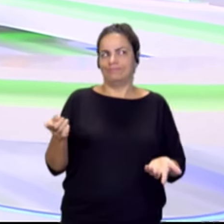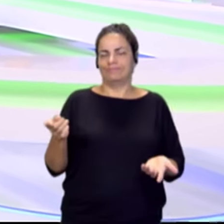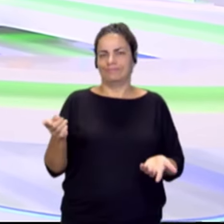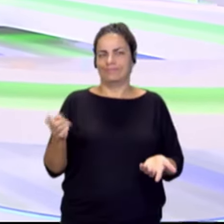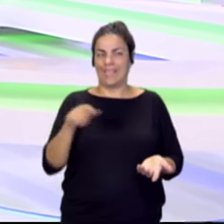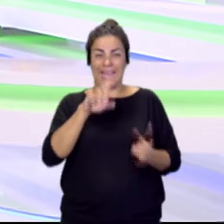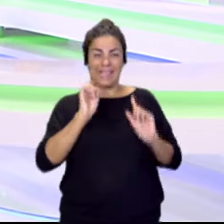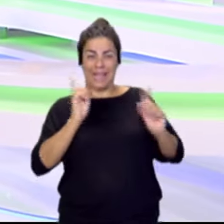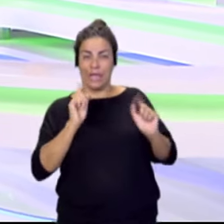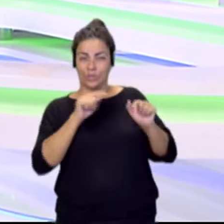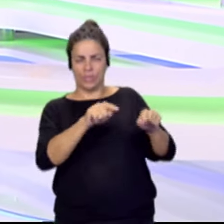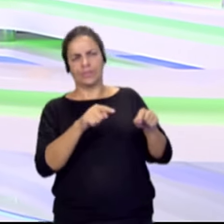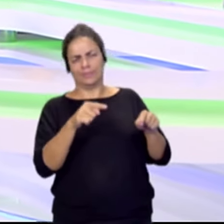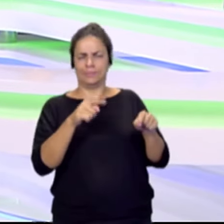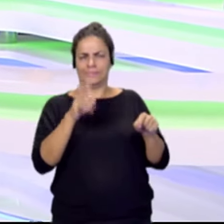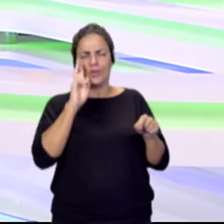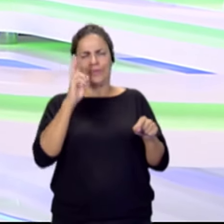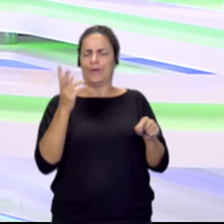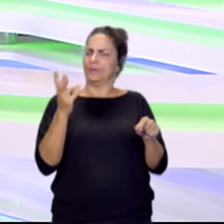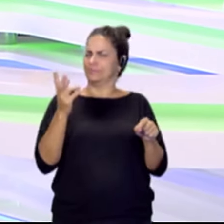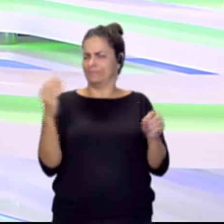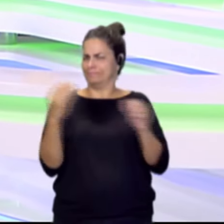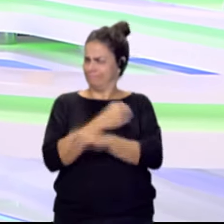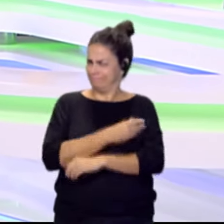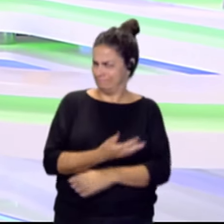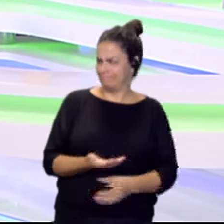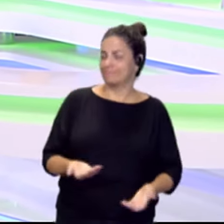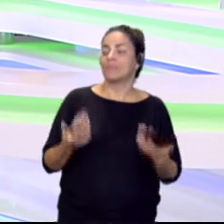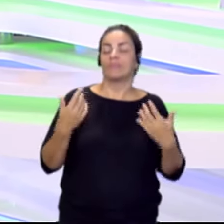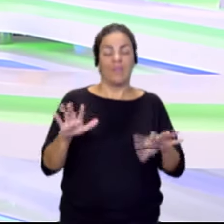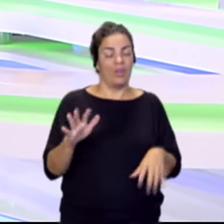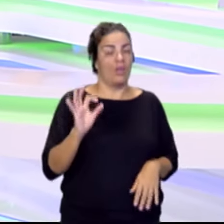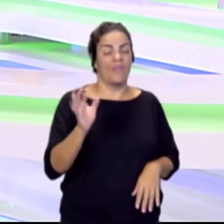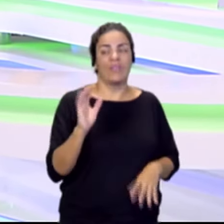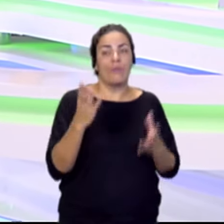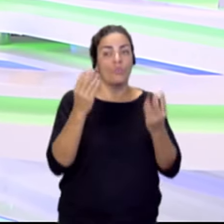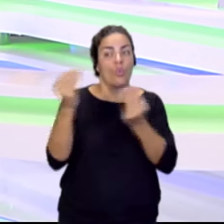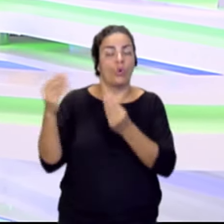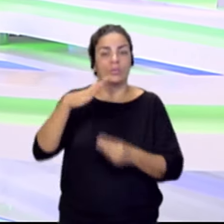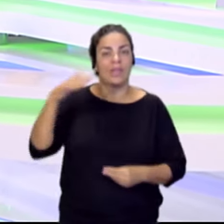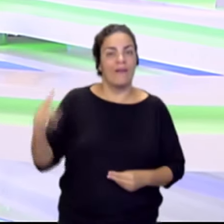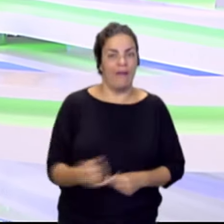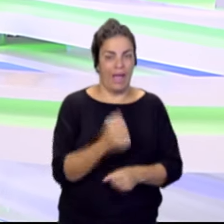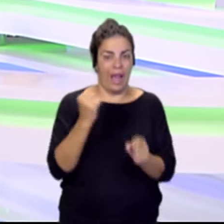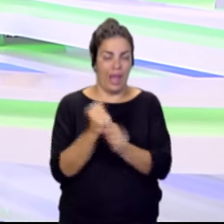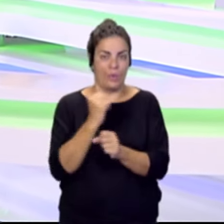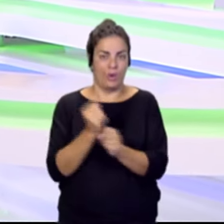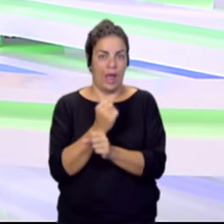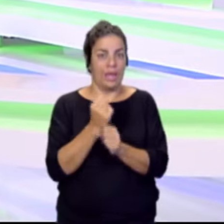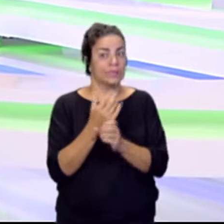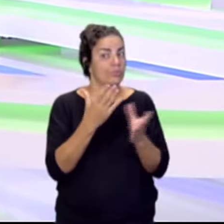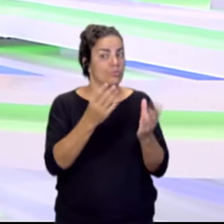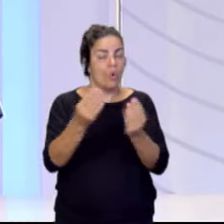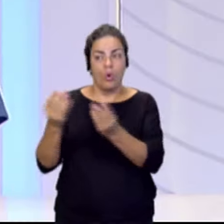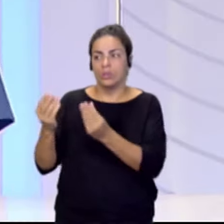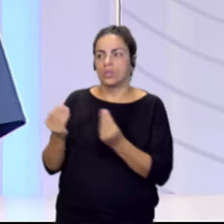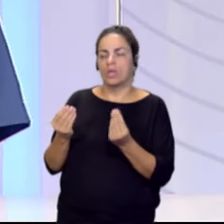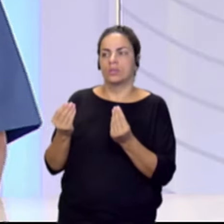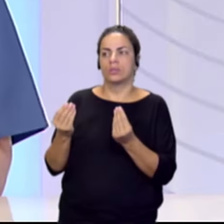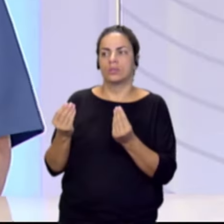poco incoherente. Ahora bien, es verdad que hay un montón de bajas laborales que no te